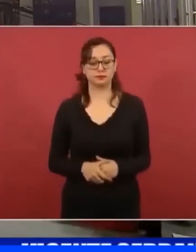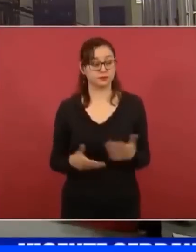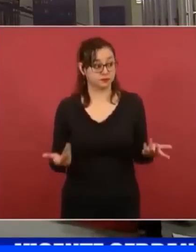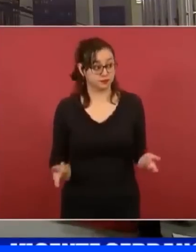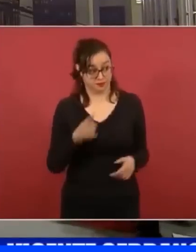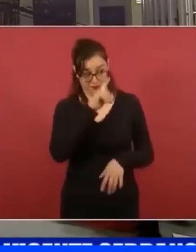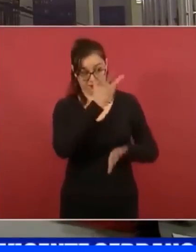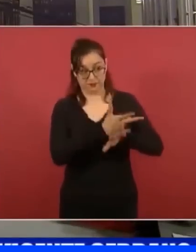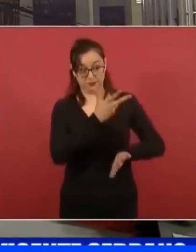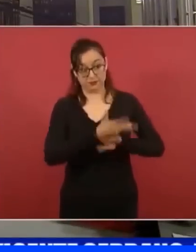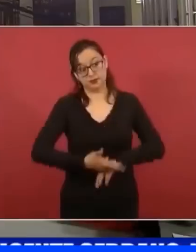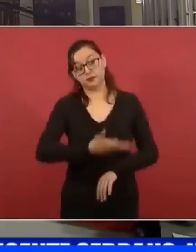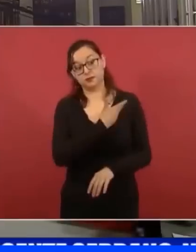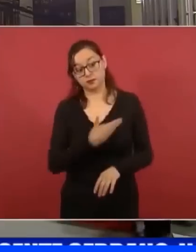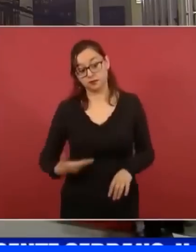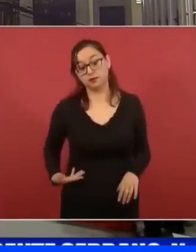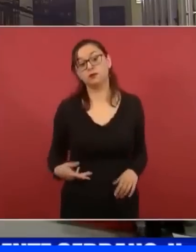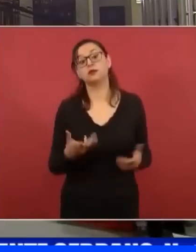Washington.